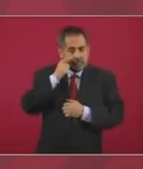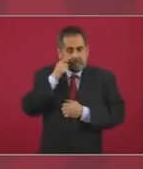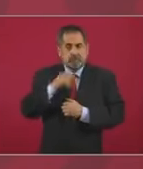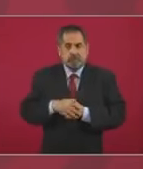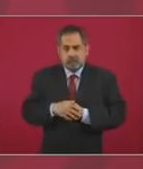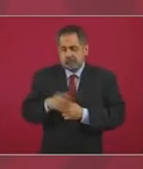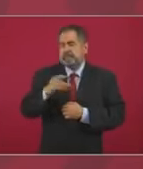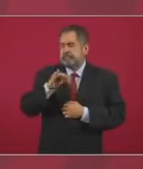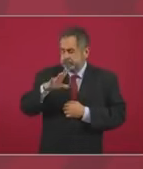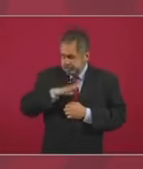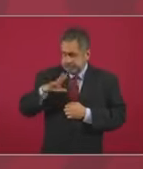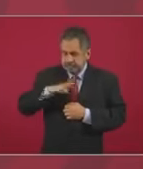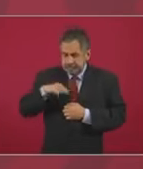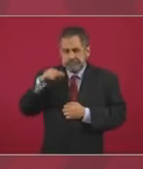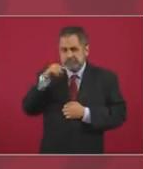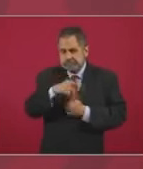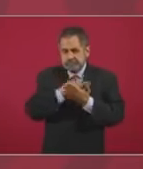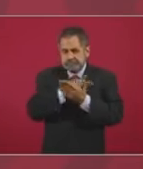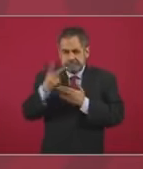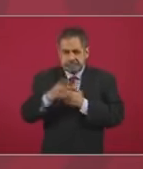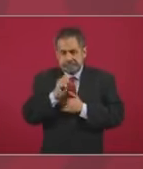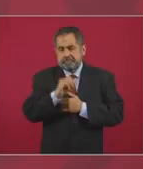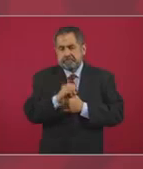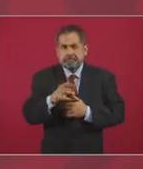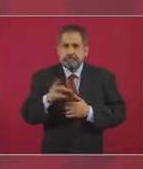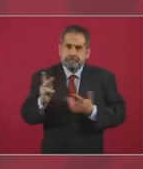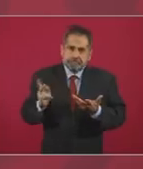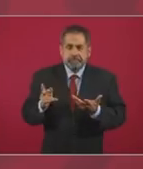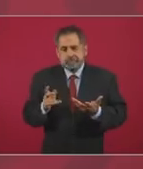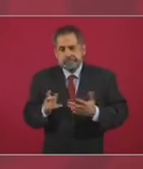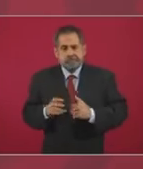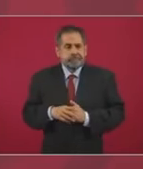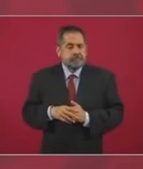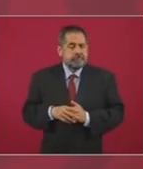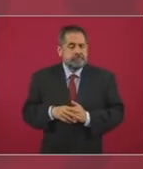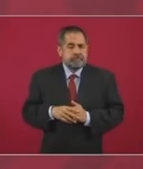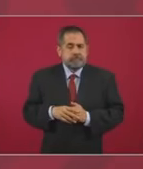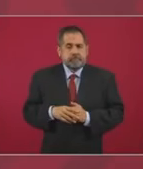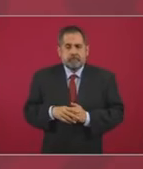hay Sembrando Vida ya en Guerrero, pero